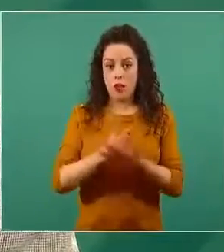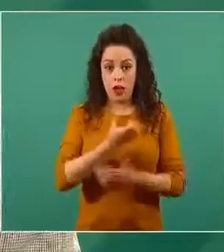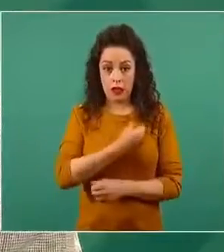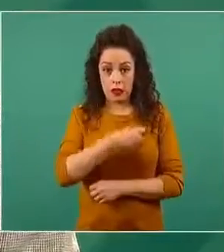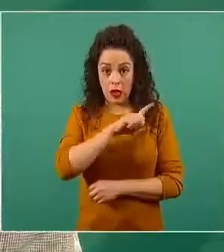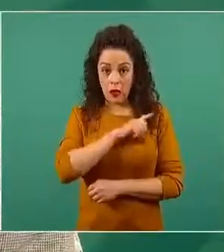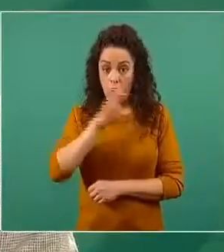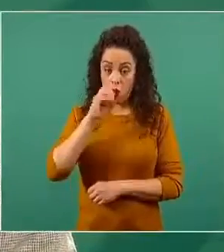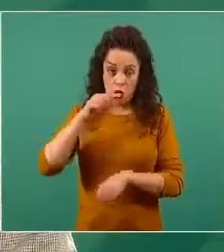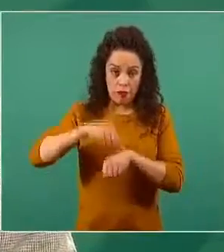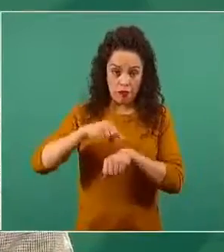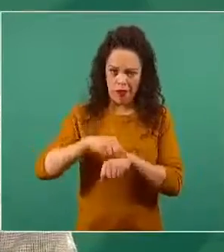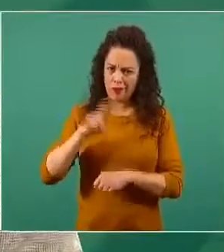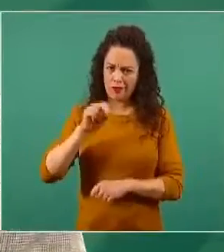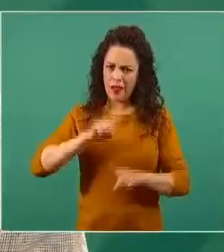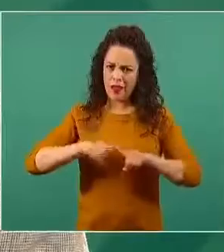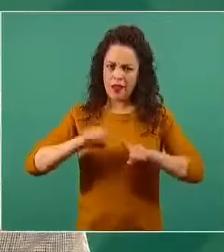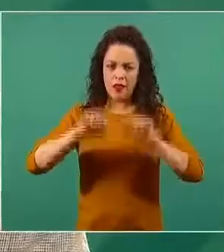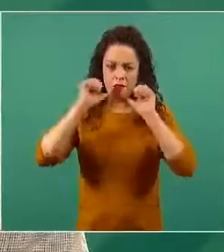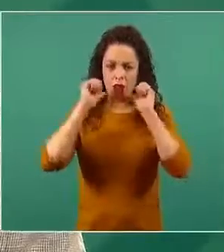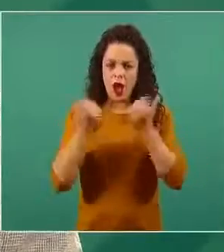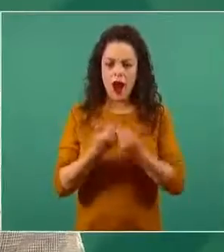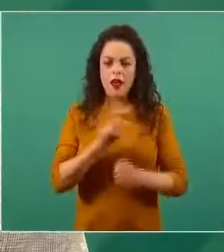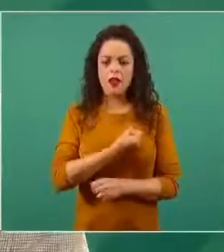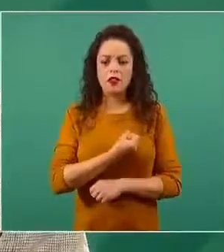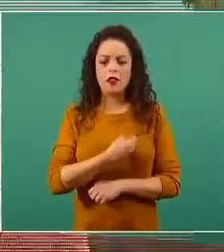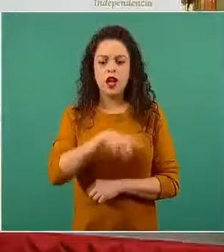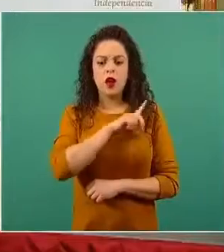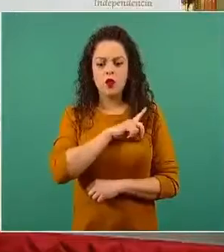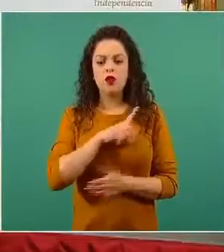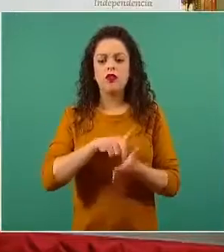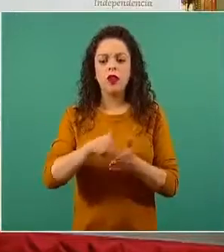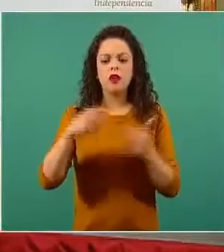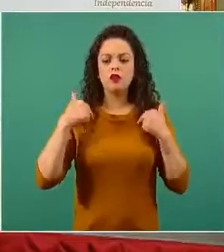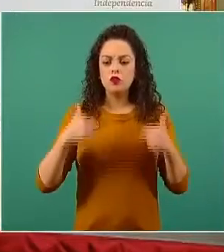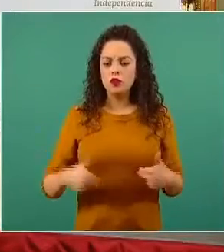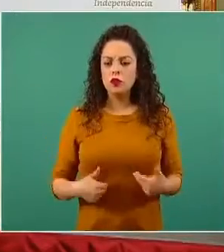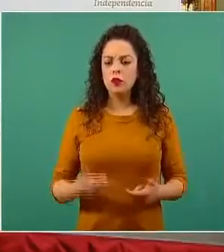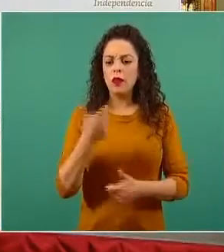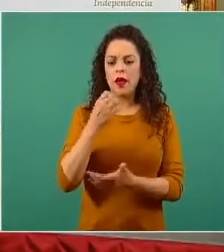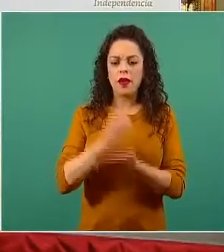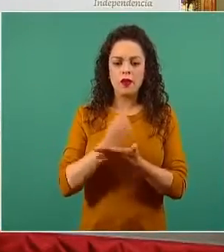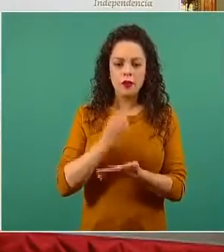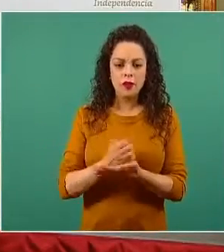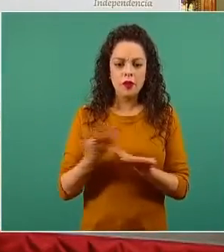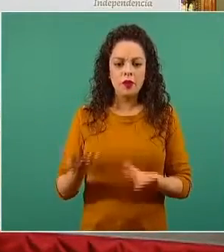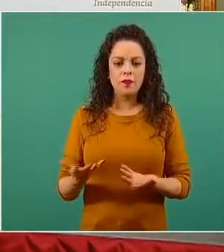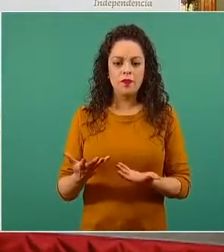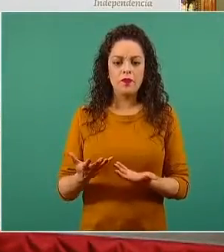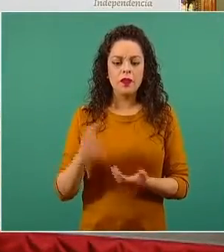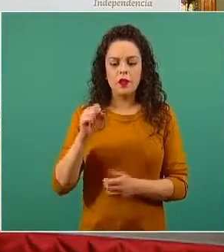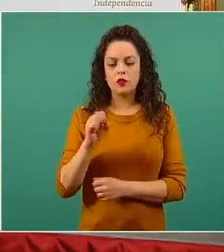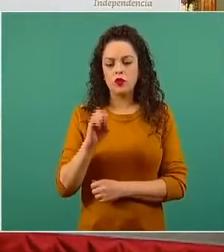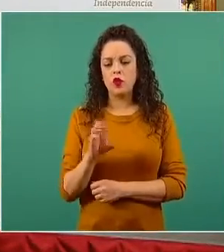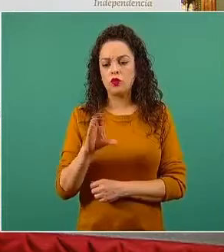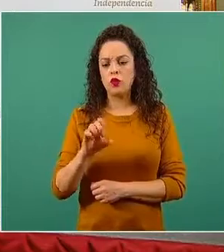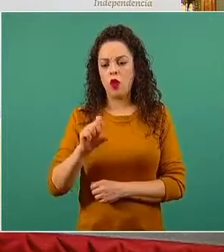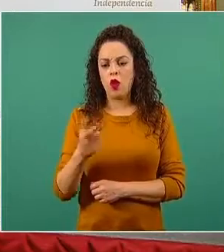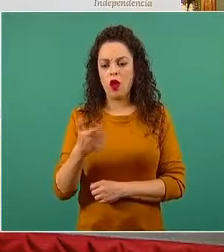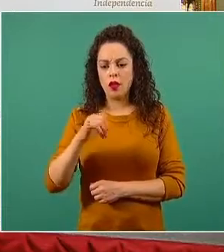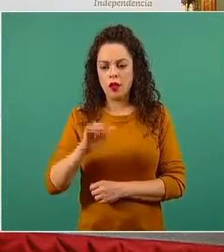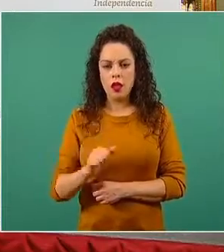en varias áreas de la salud pública, de los derechos humanos, de la economía de la salud, de la sociología, de la psicología